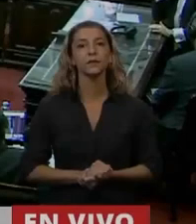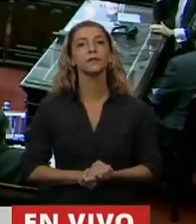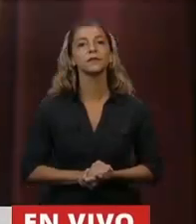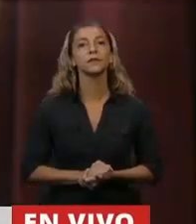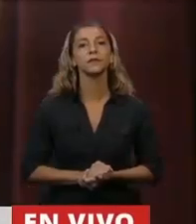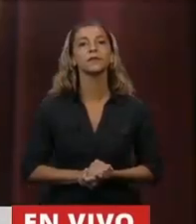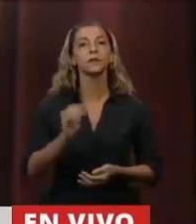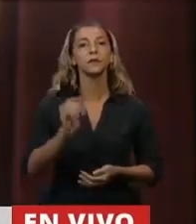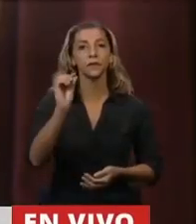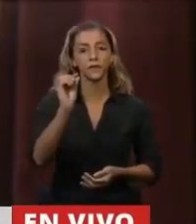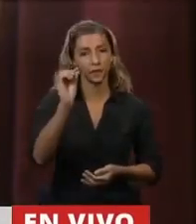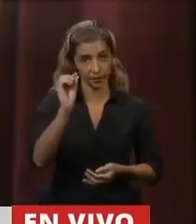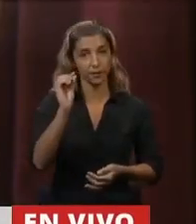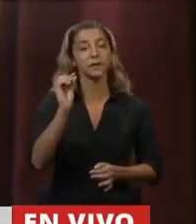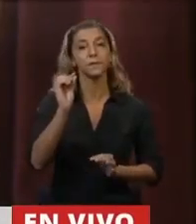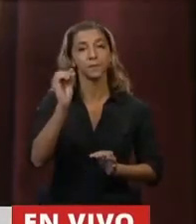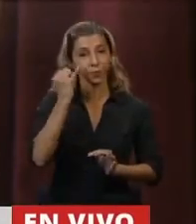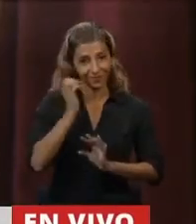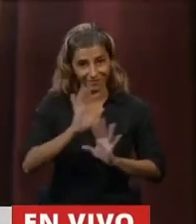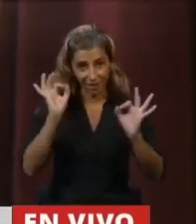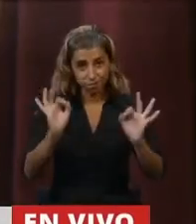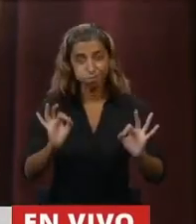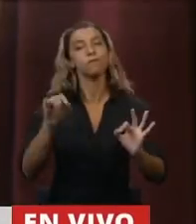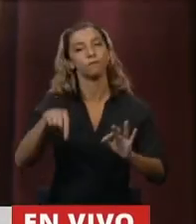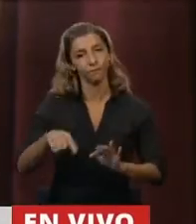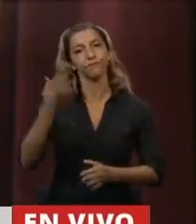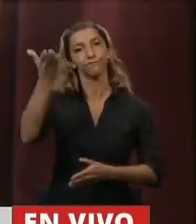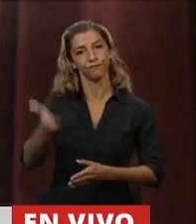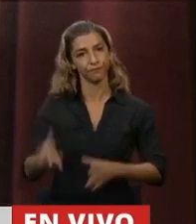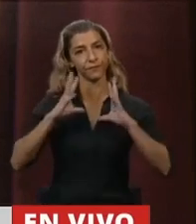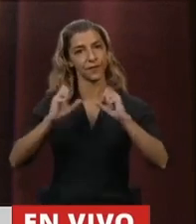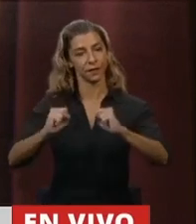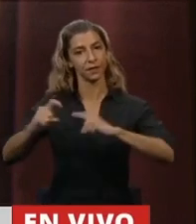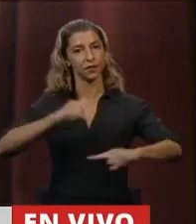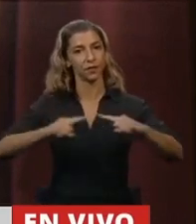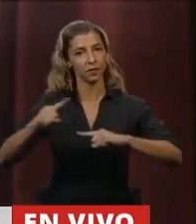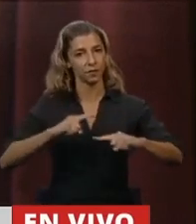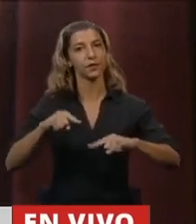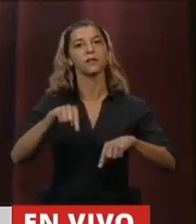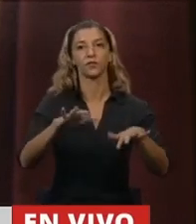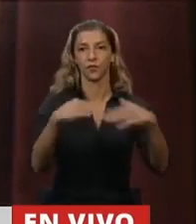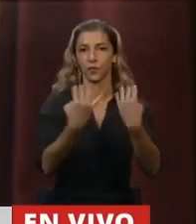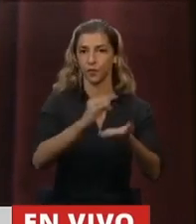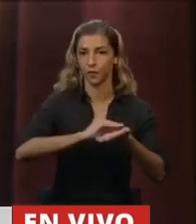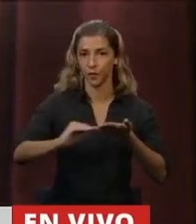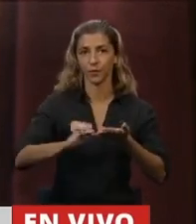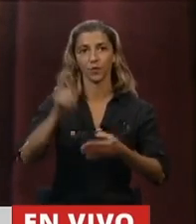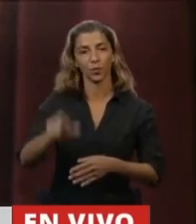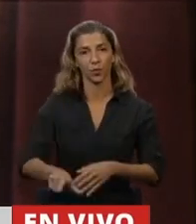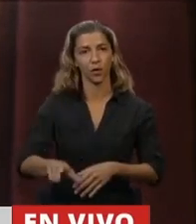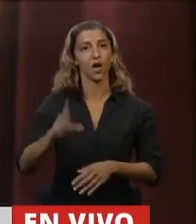En consecuencia, queda designado secretario de Coordinación Operativa de la Cámara de Diputados, don Luis Gustavo